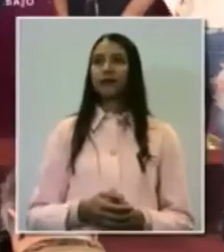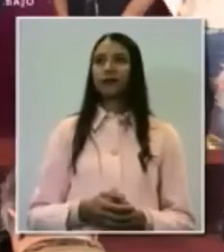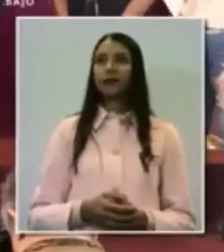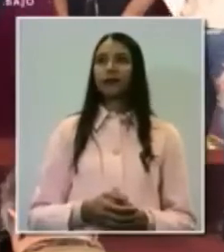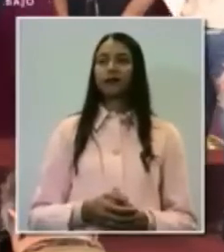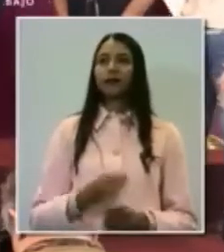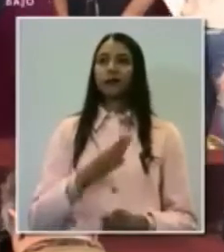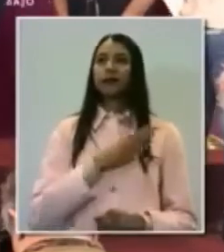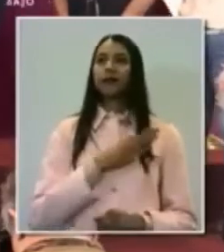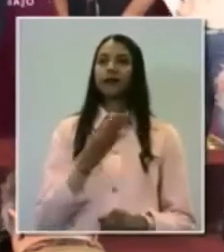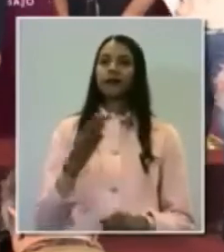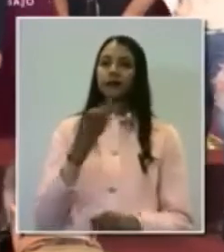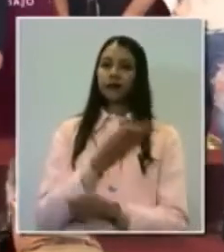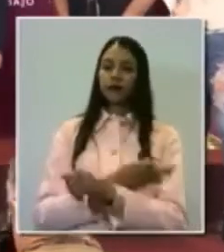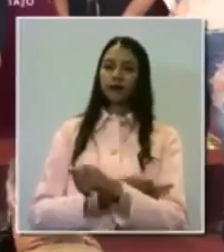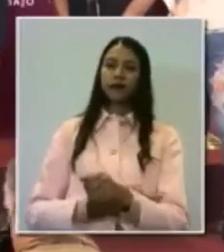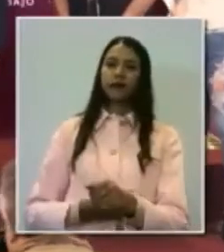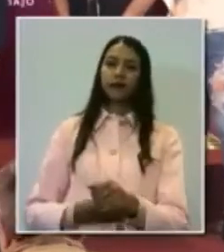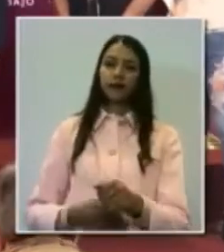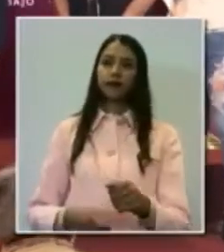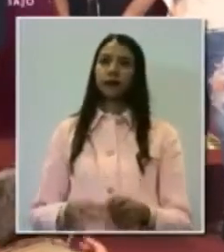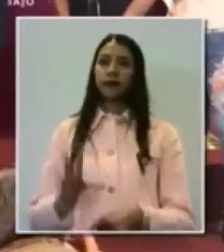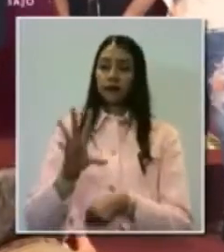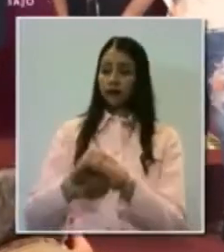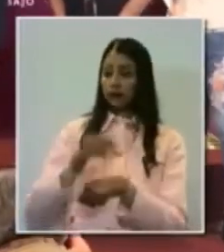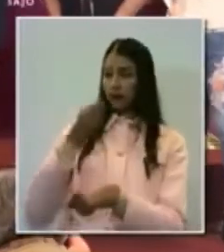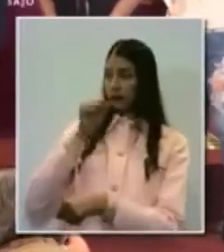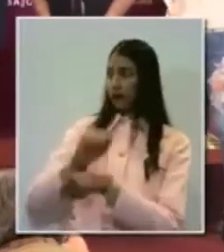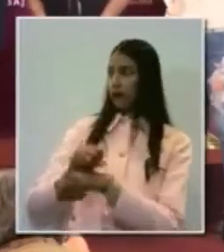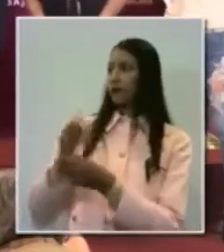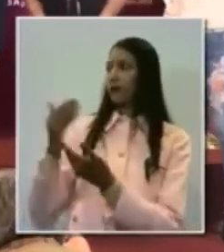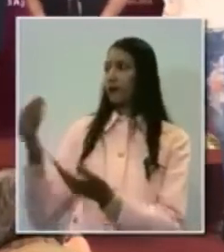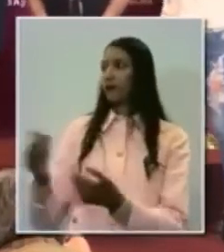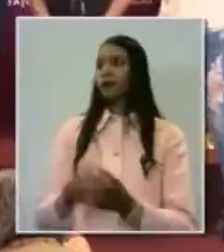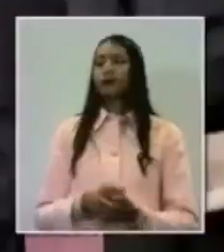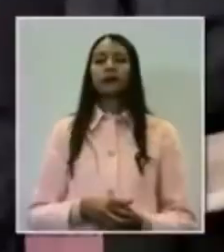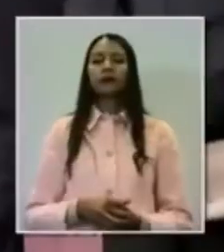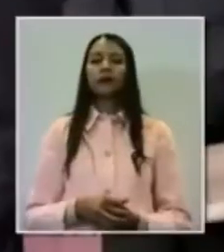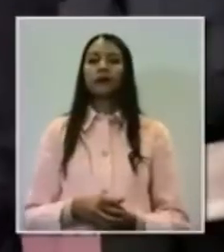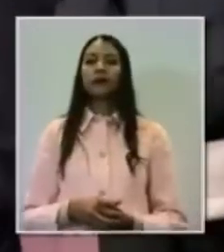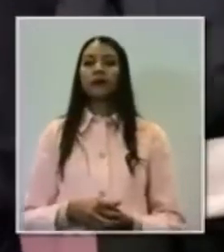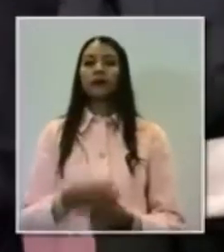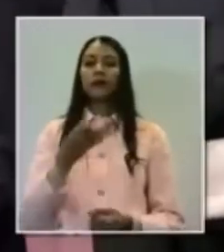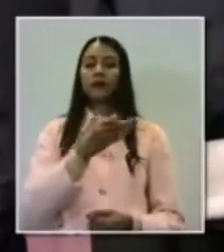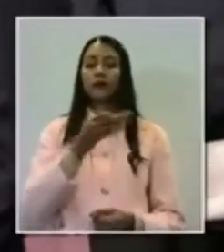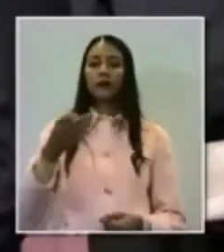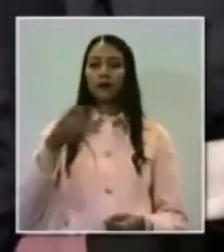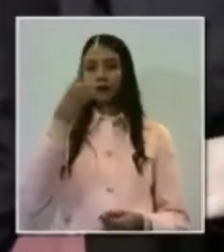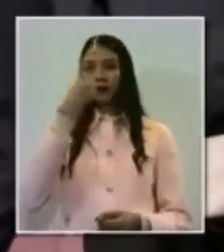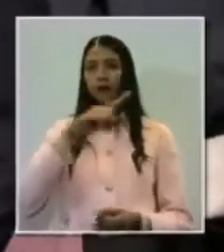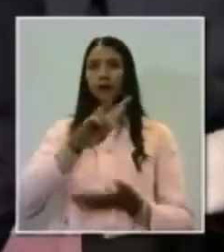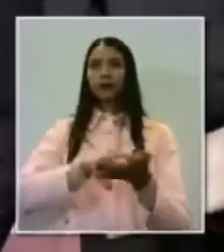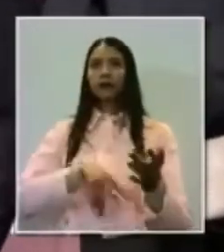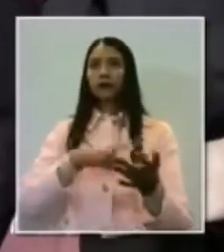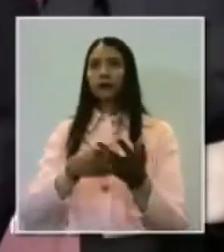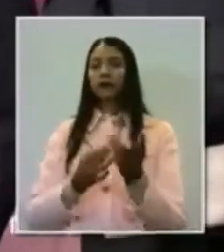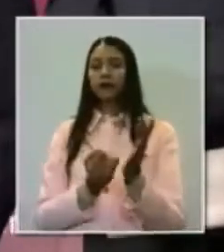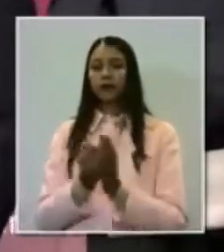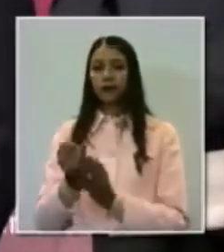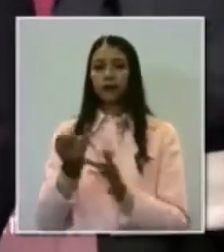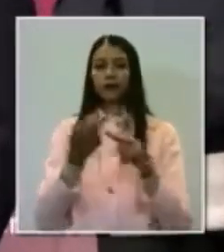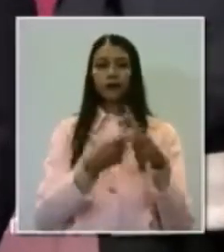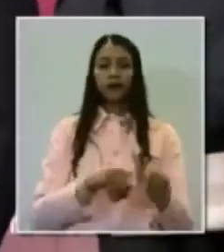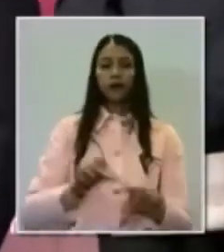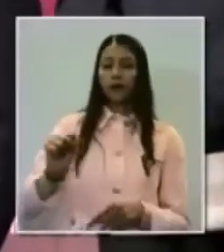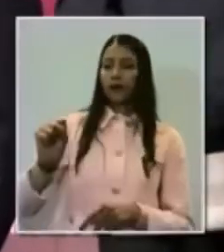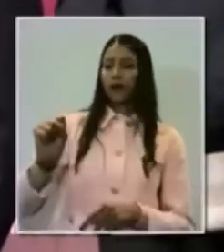Buenas tardes, medios de comunicación, compromiso, secretaria. En cuanto a las fechas para la asignación de plazas, empezamos